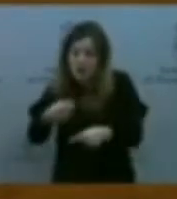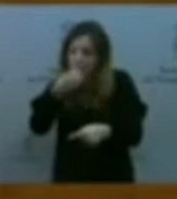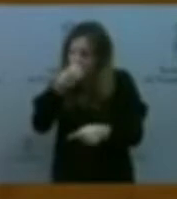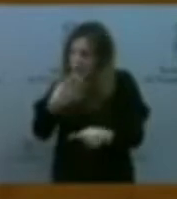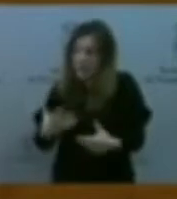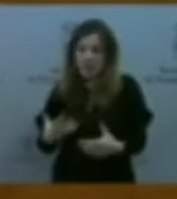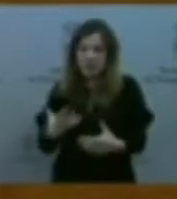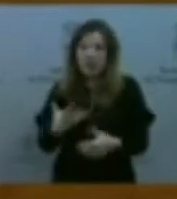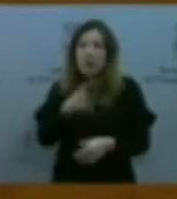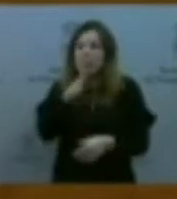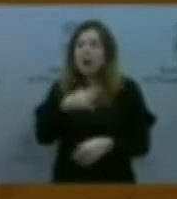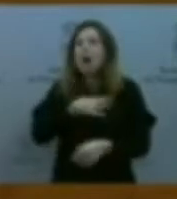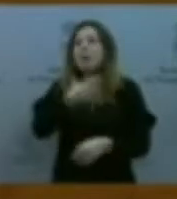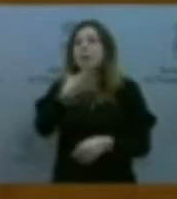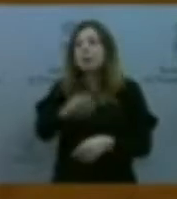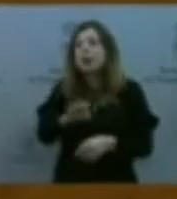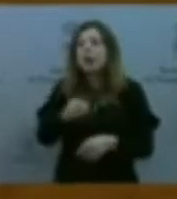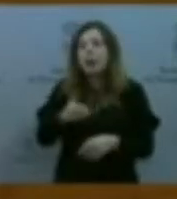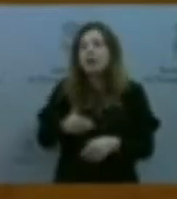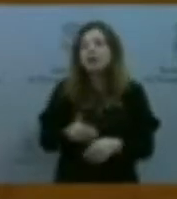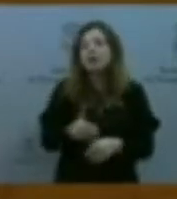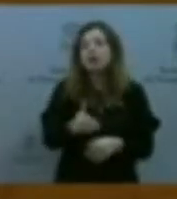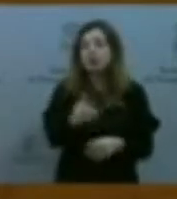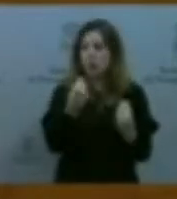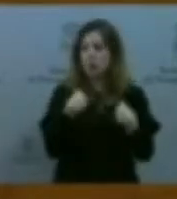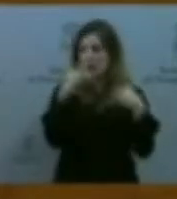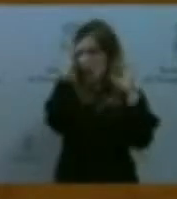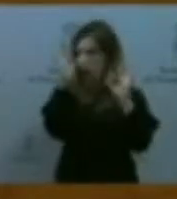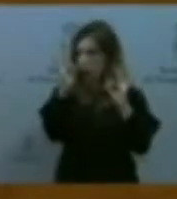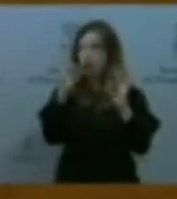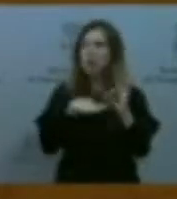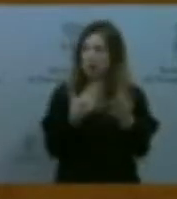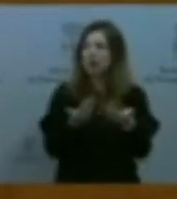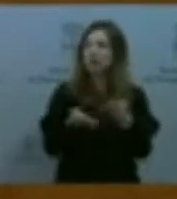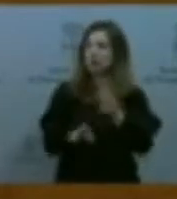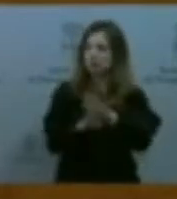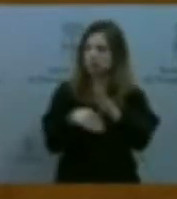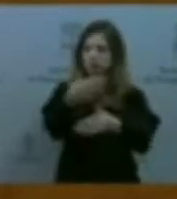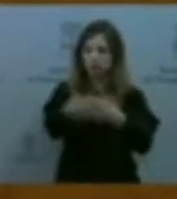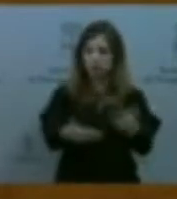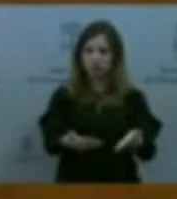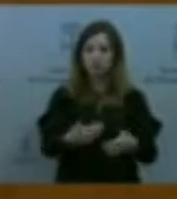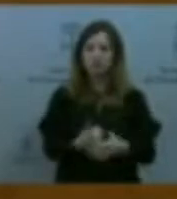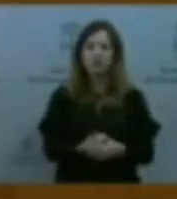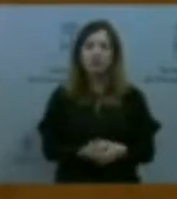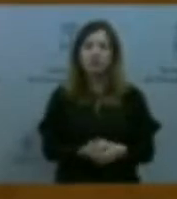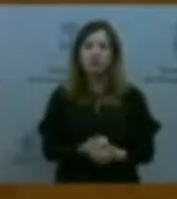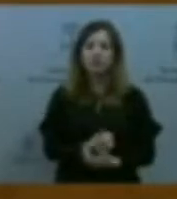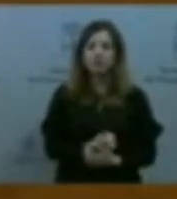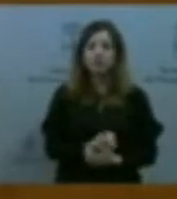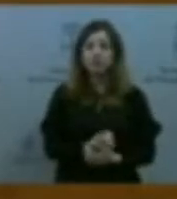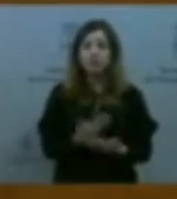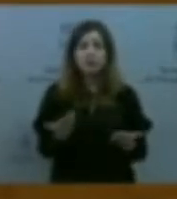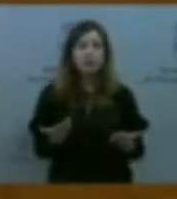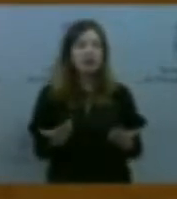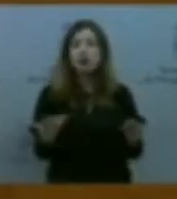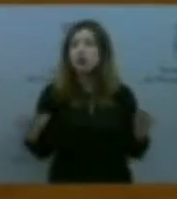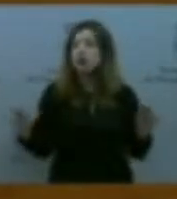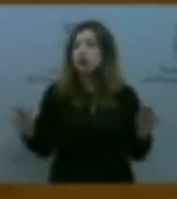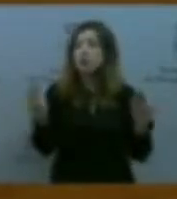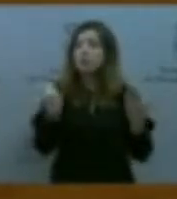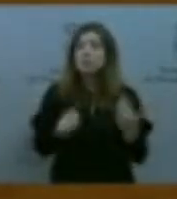vida razonable y seguro. Y todas las invocaciones que se hicieron desde nuestro partido